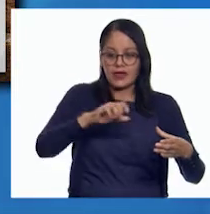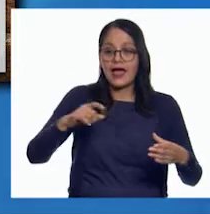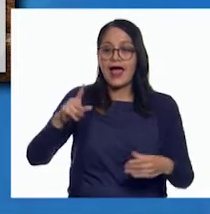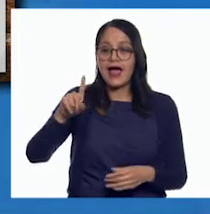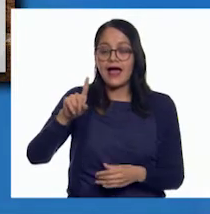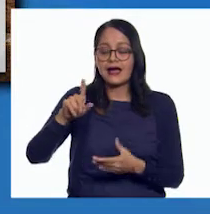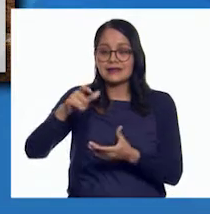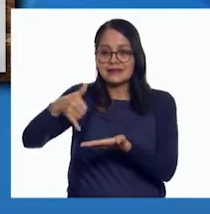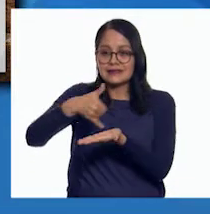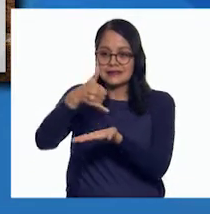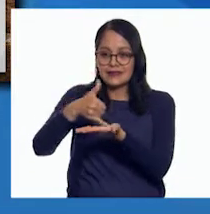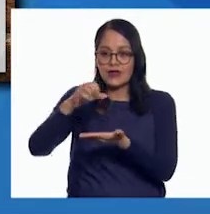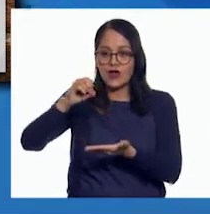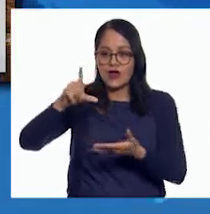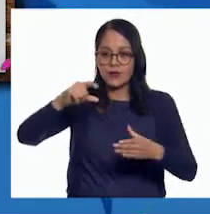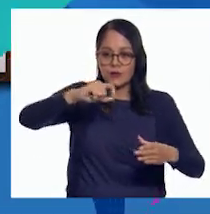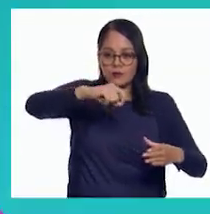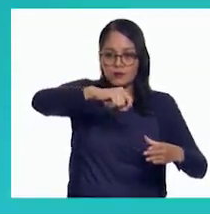de oliva.